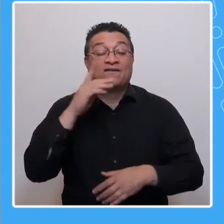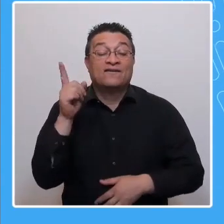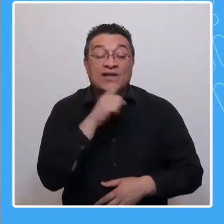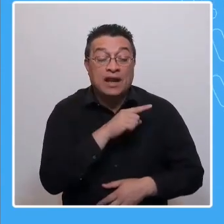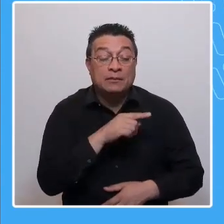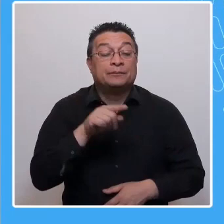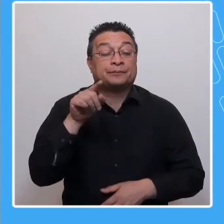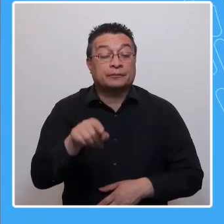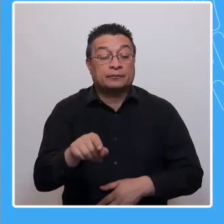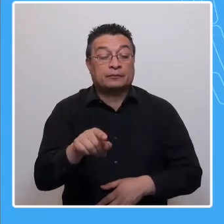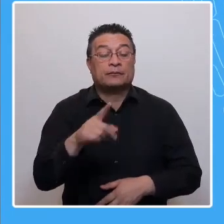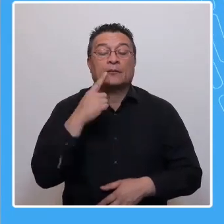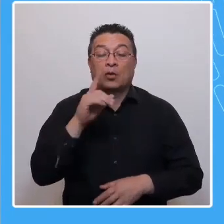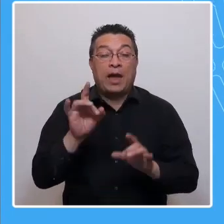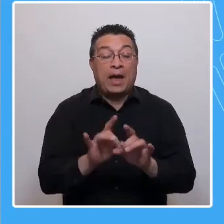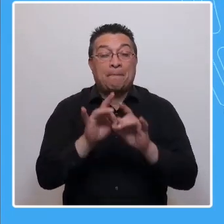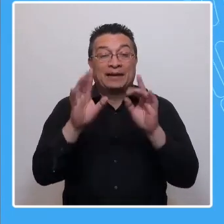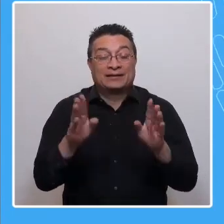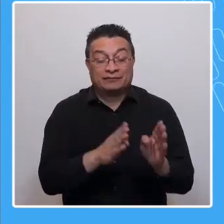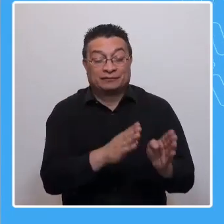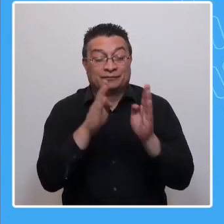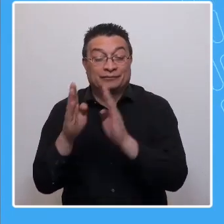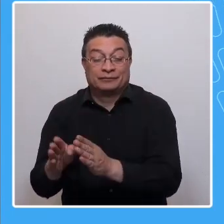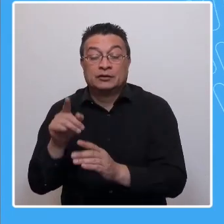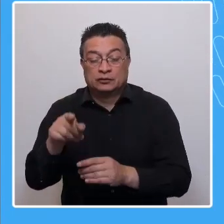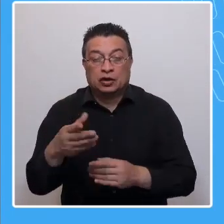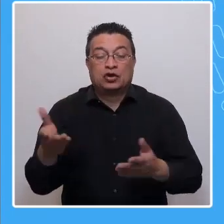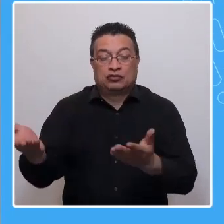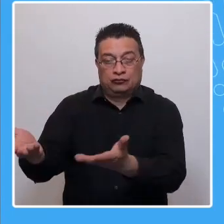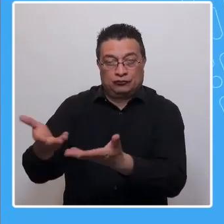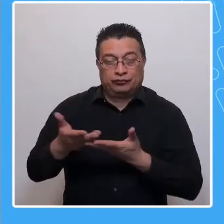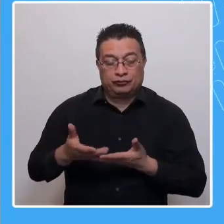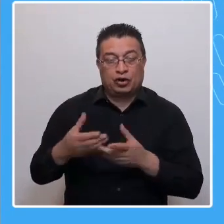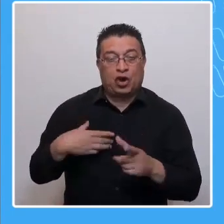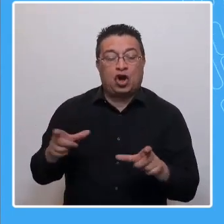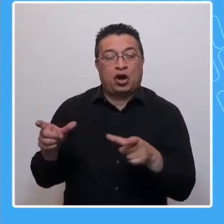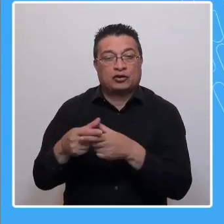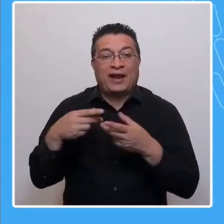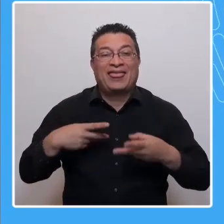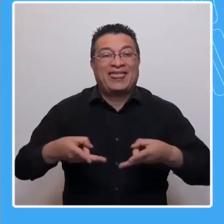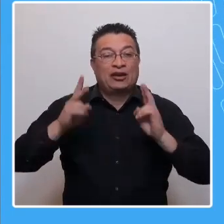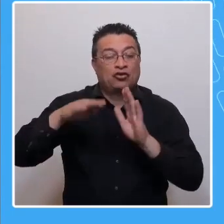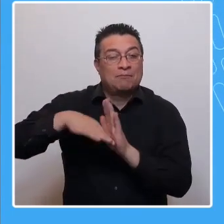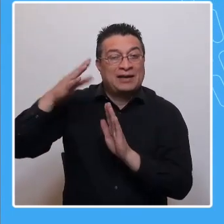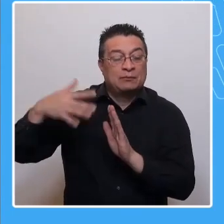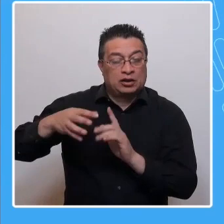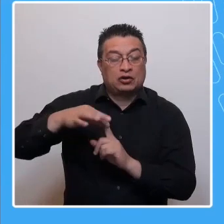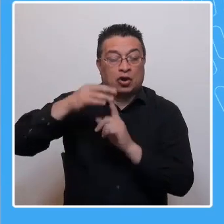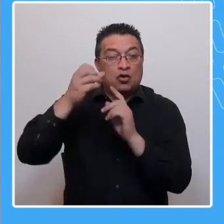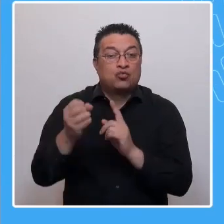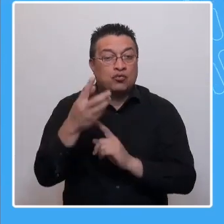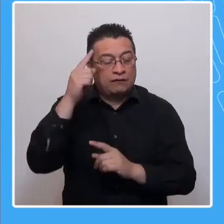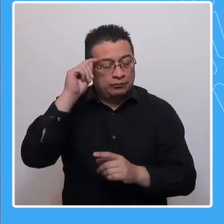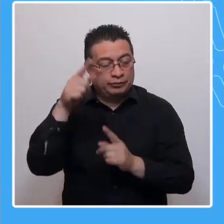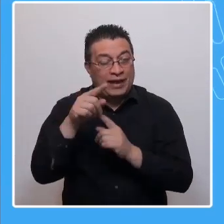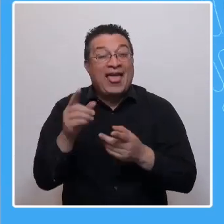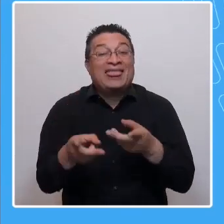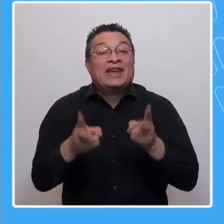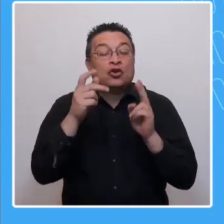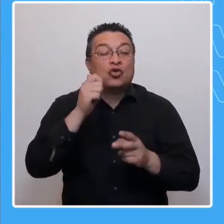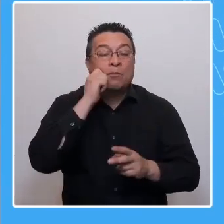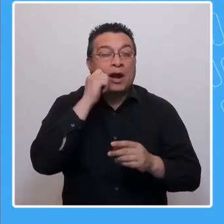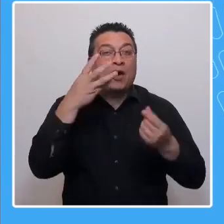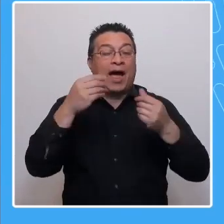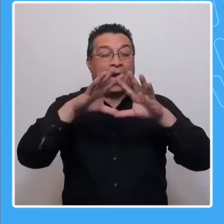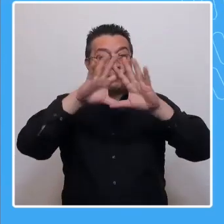Finalmente, un especial bloque, el bloque D, que recibimos de la Comisión número 4 de Derechos Fundamentales, que establece una modernización de los derechos humanos ambientales, cambia